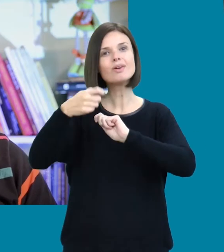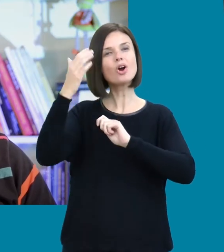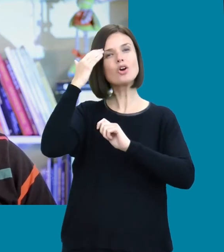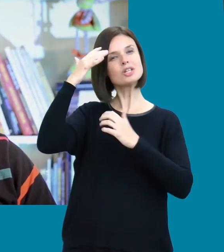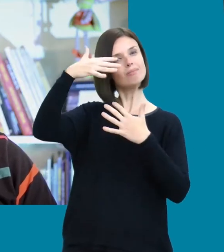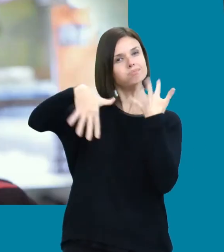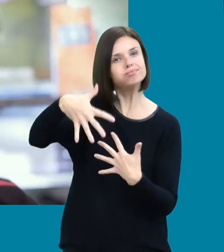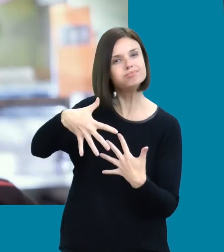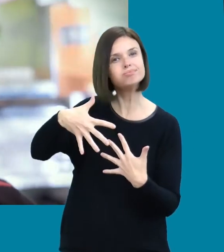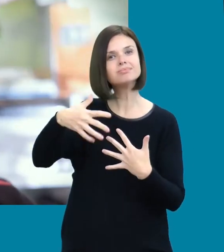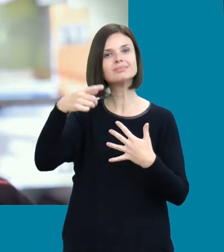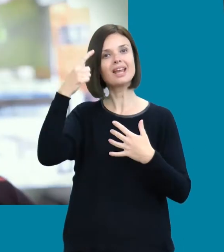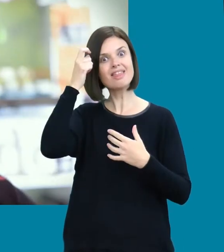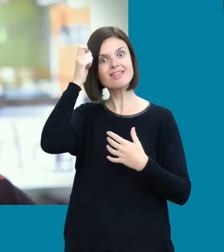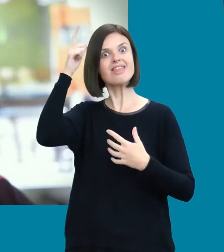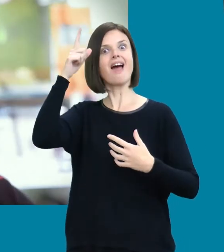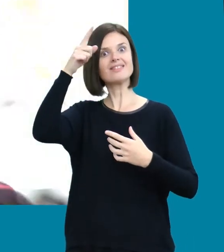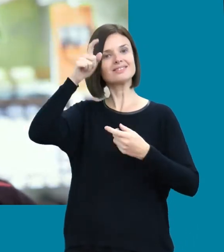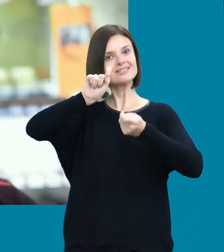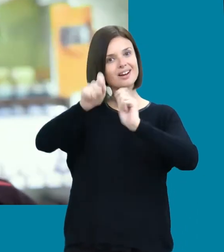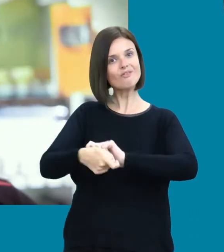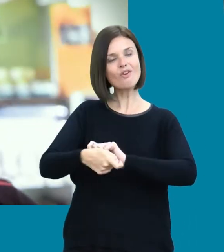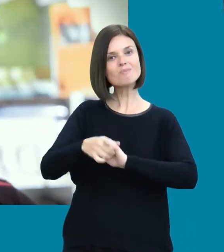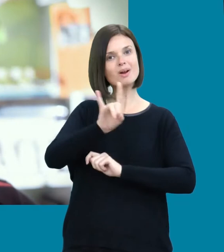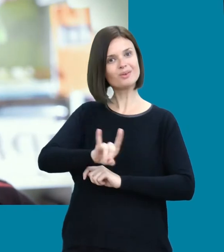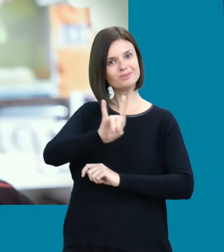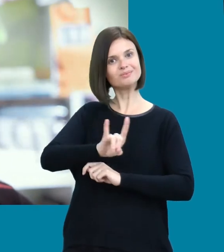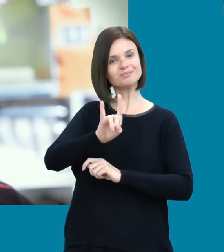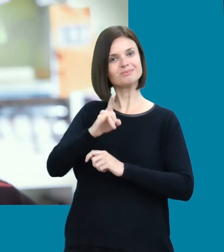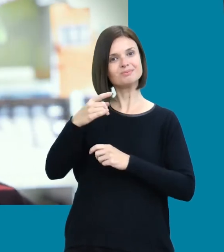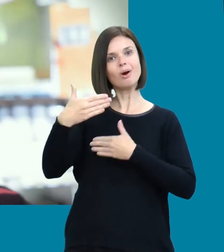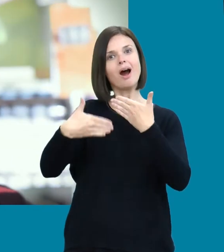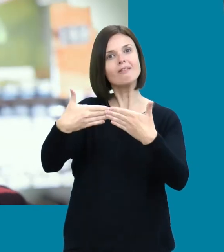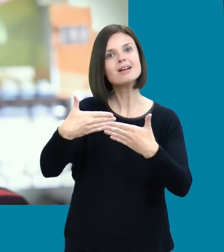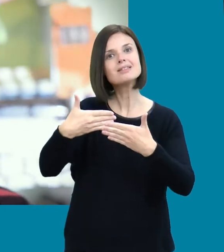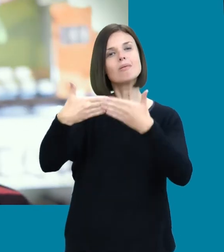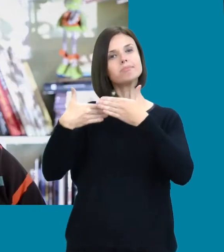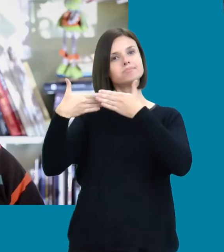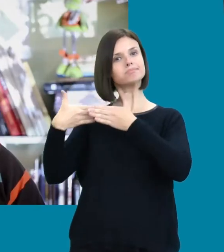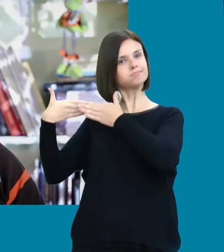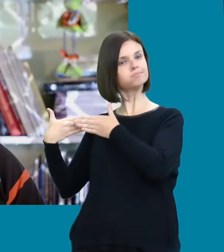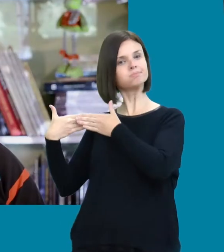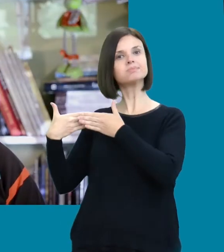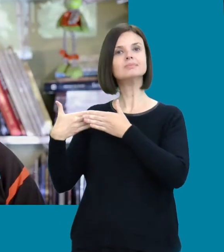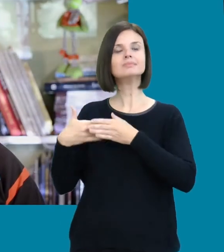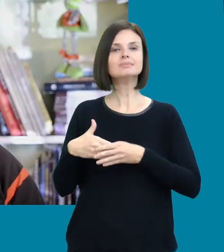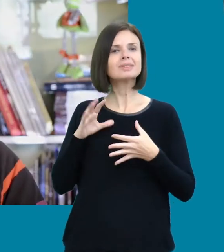revolución en las conciencias, en donde las ideas de la reforma tuvieron avances y retrocesos ligados